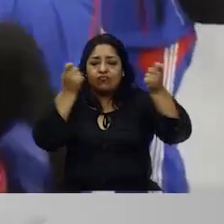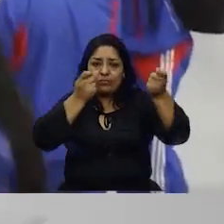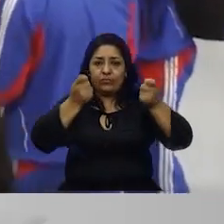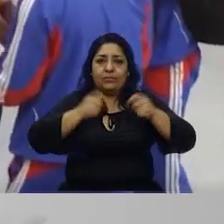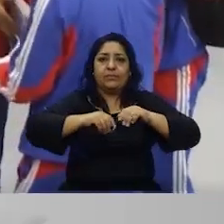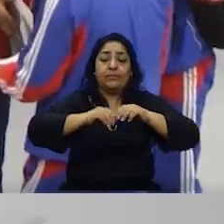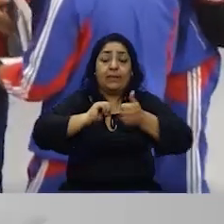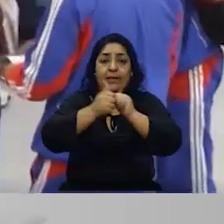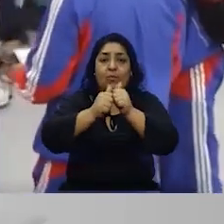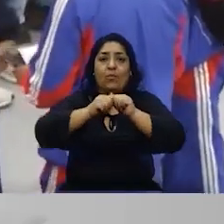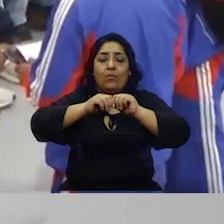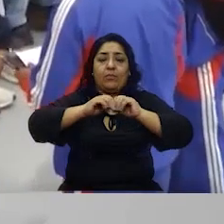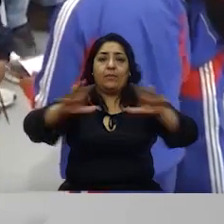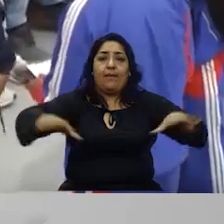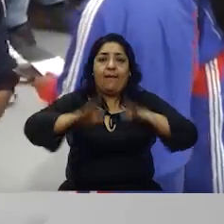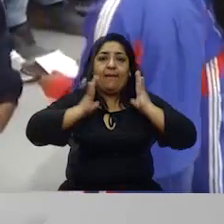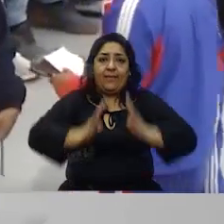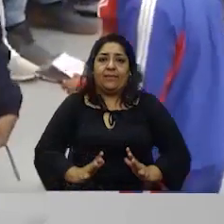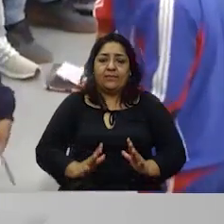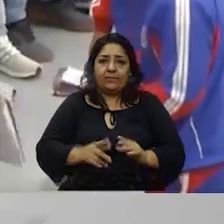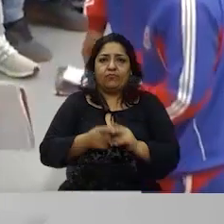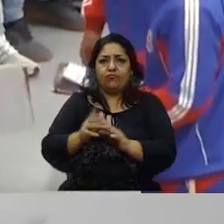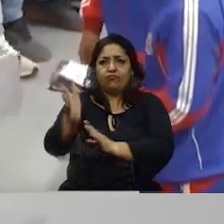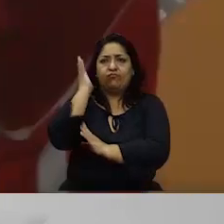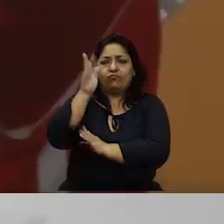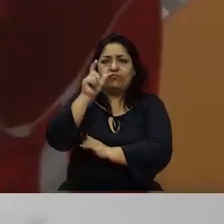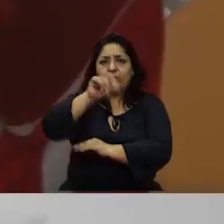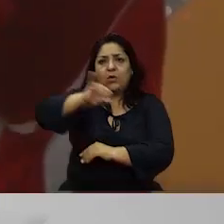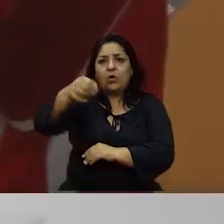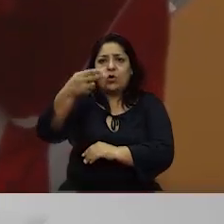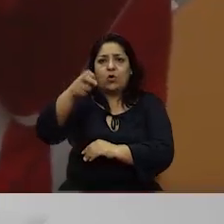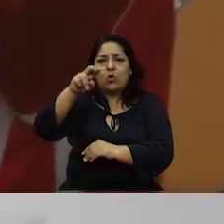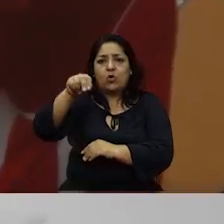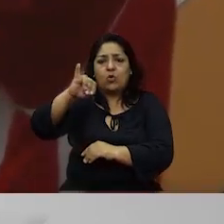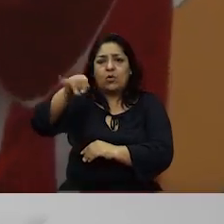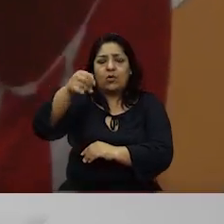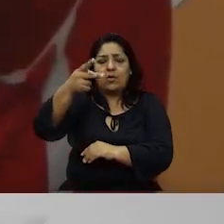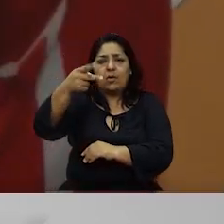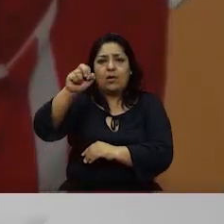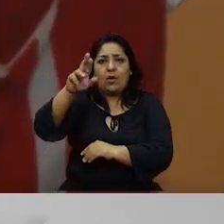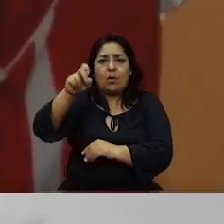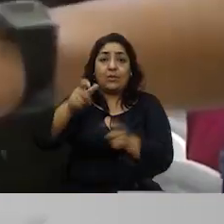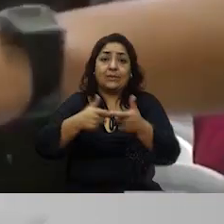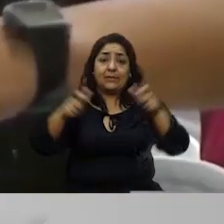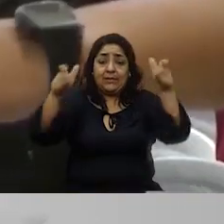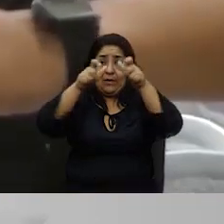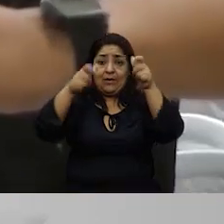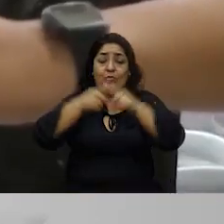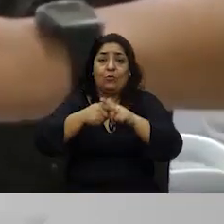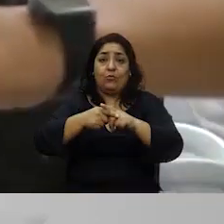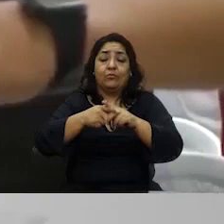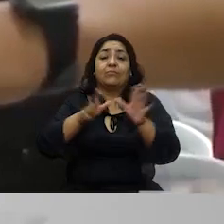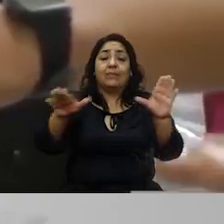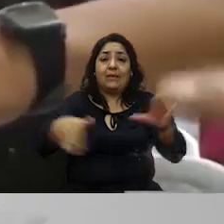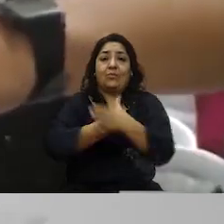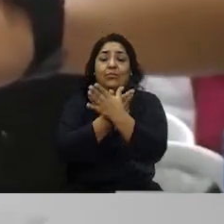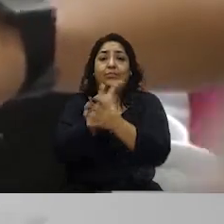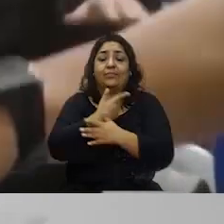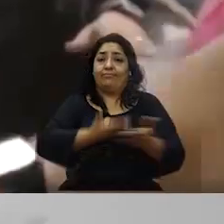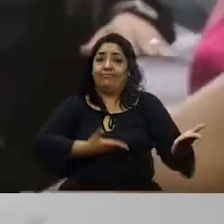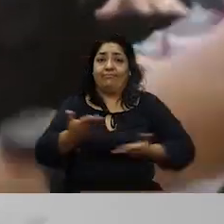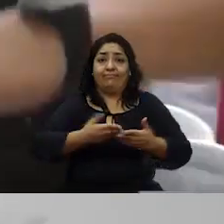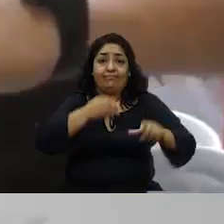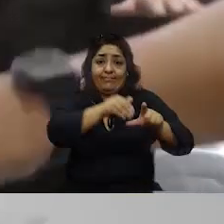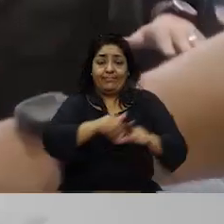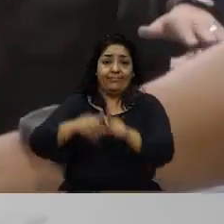el Deporte, la Actividad Física. Los conferencistas invitados, John Harold Suárez Vargas, senador de la República, magíster en Alta Dirección de